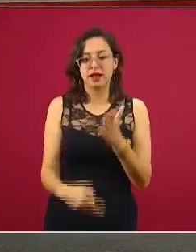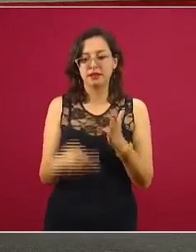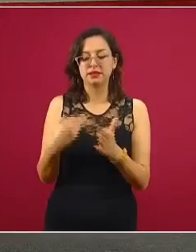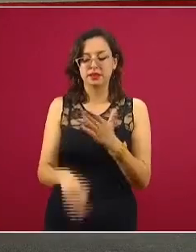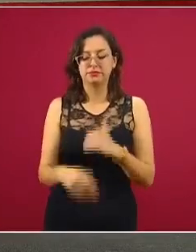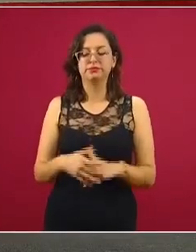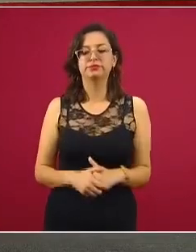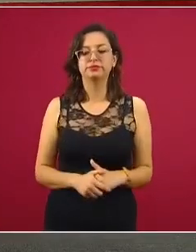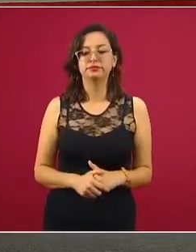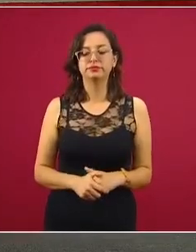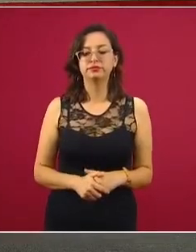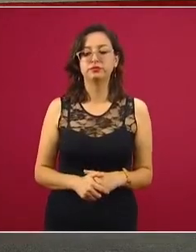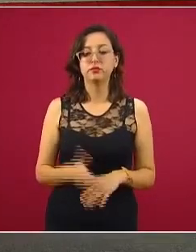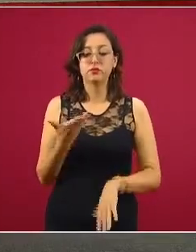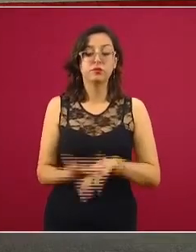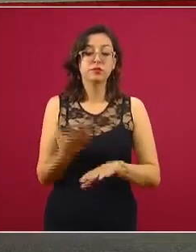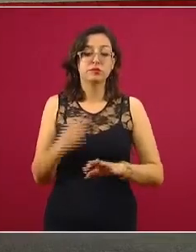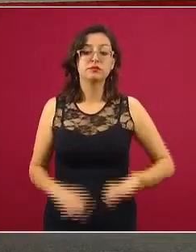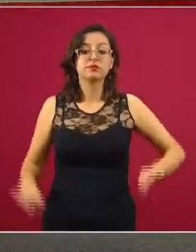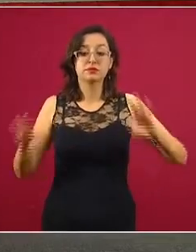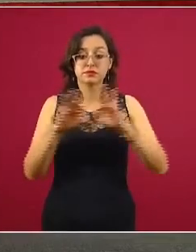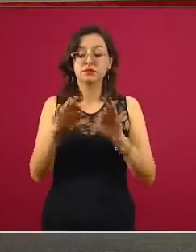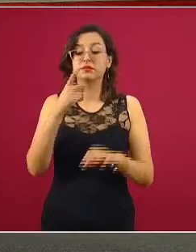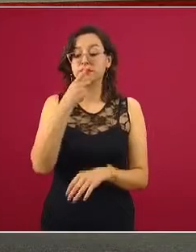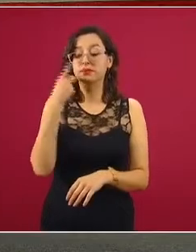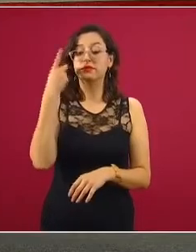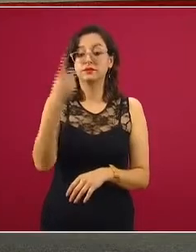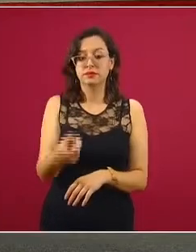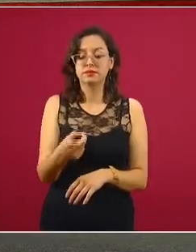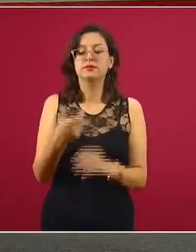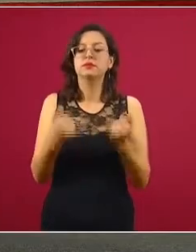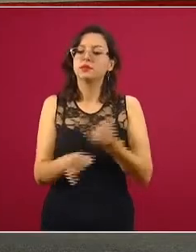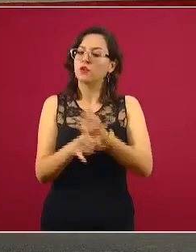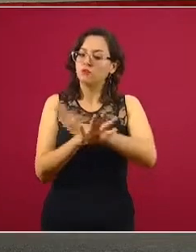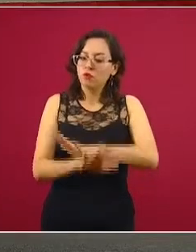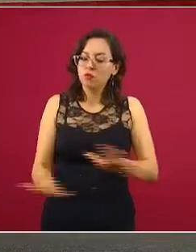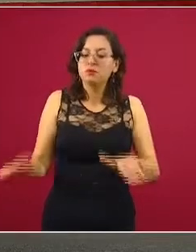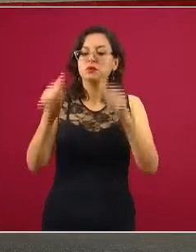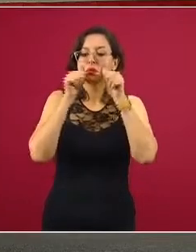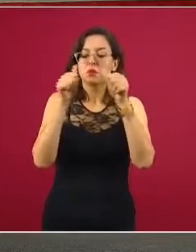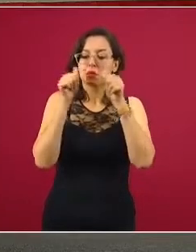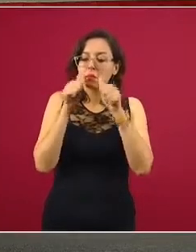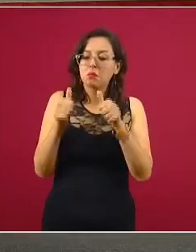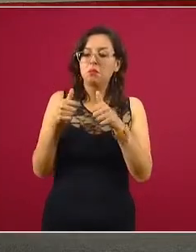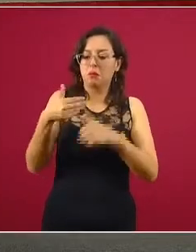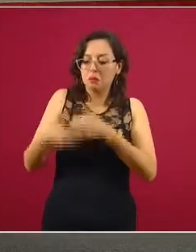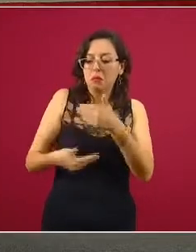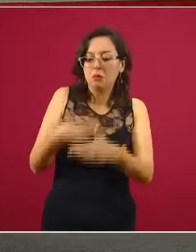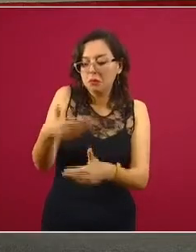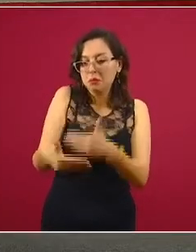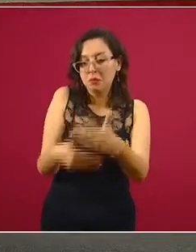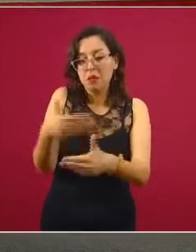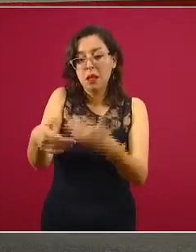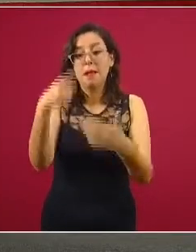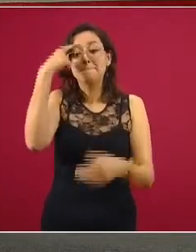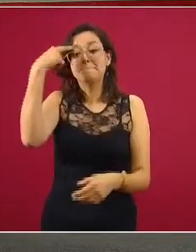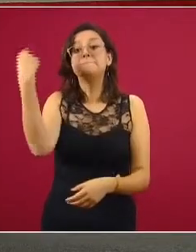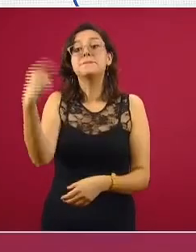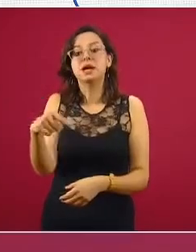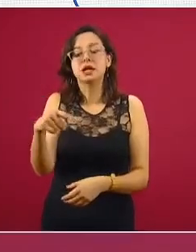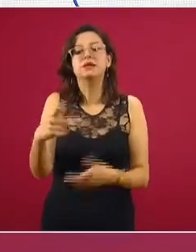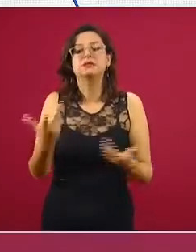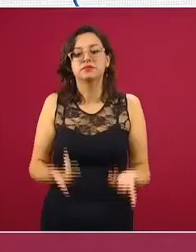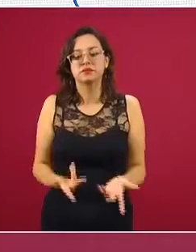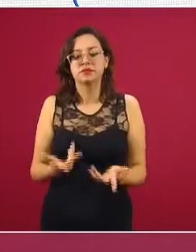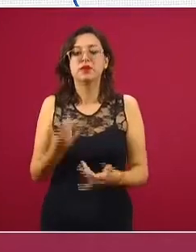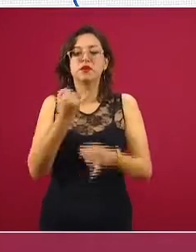Es de extraordinaria importancia que le demos seguimiento a la información que se va presentando para que vayamos construyendo